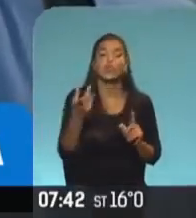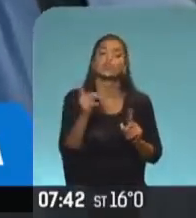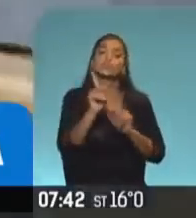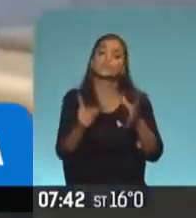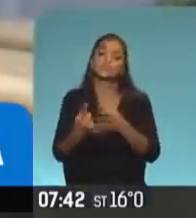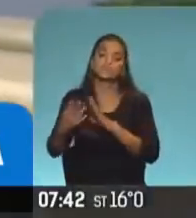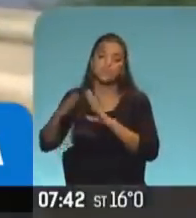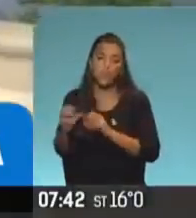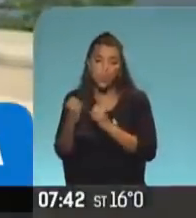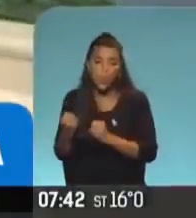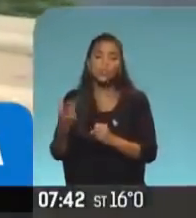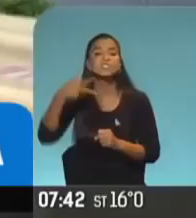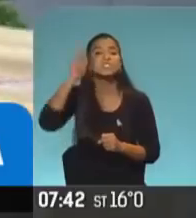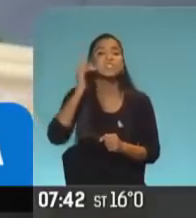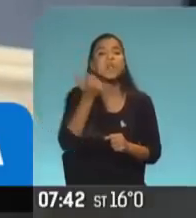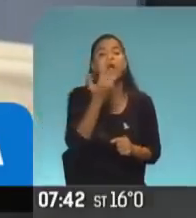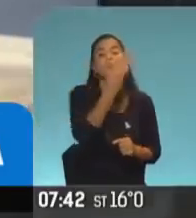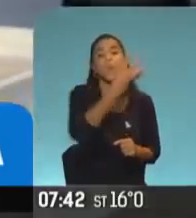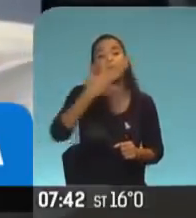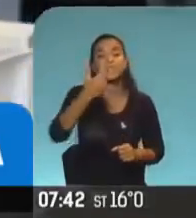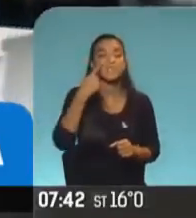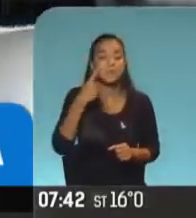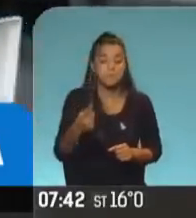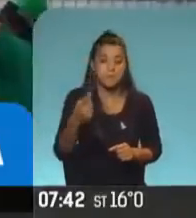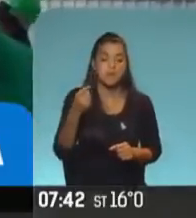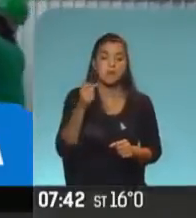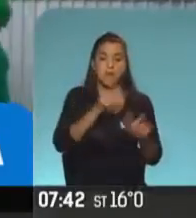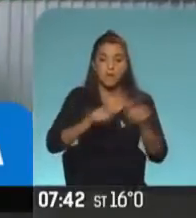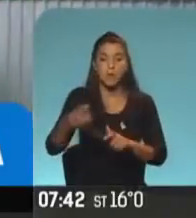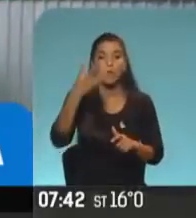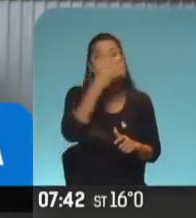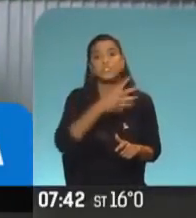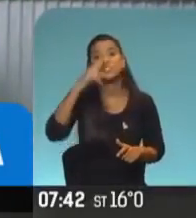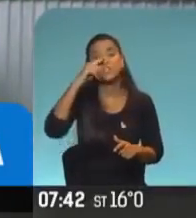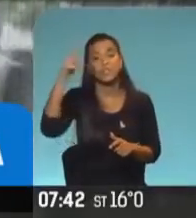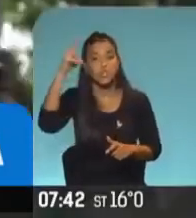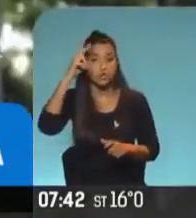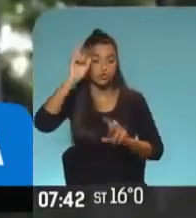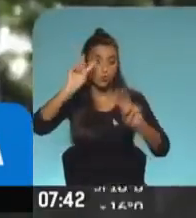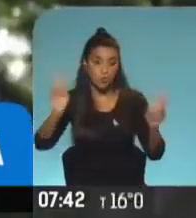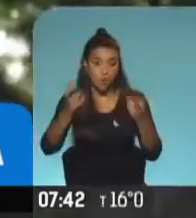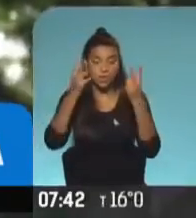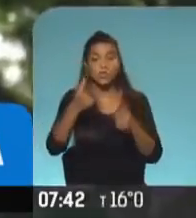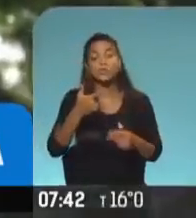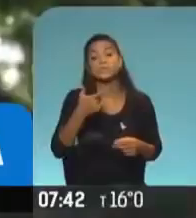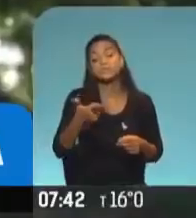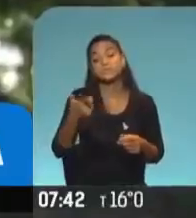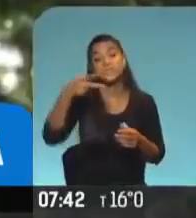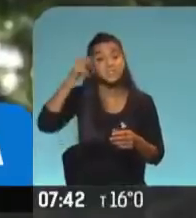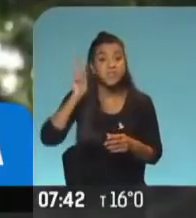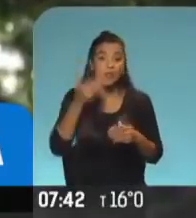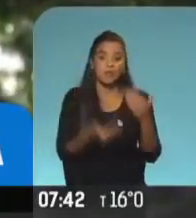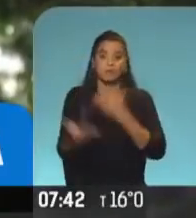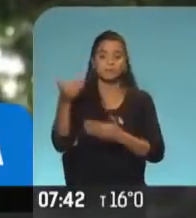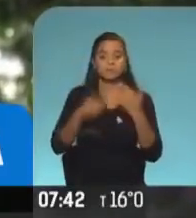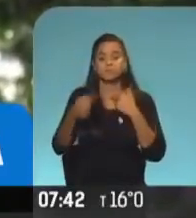cuarentena rígida, en otros no. Chile tiene 46.000 casos, 478 fallecidos y lo que vos decías, Santiago se vio obligado a ir marcha atrás